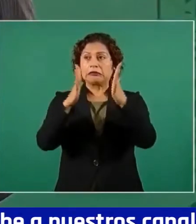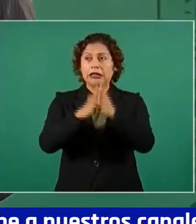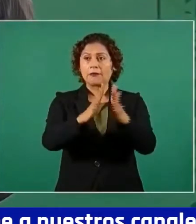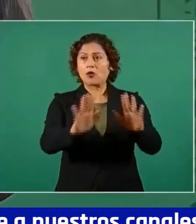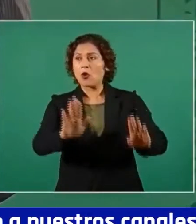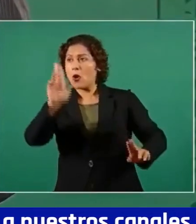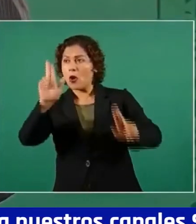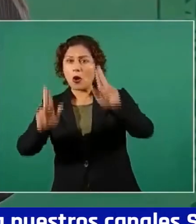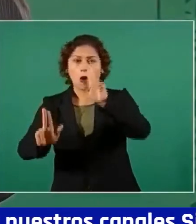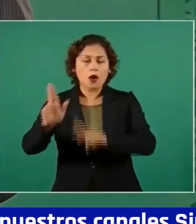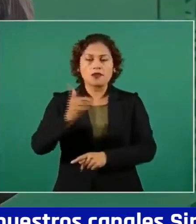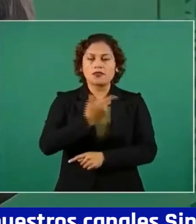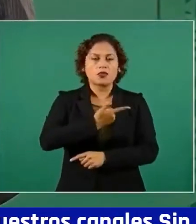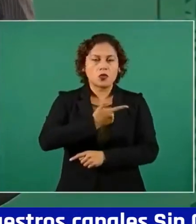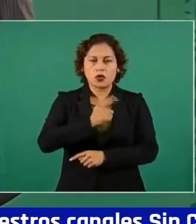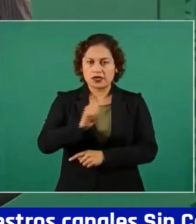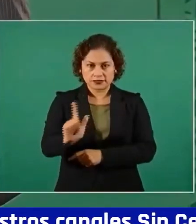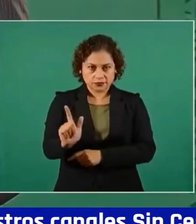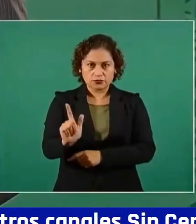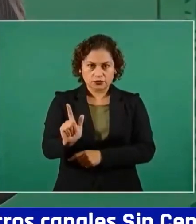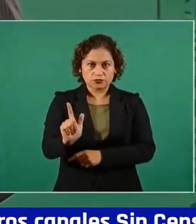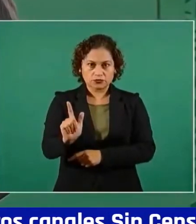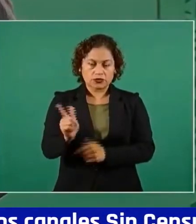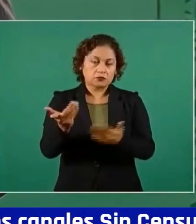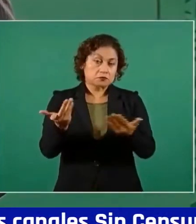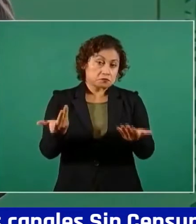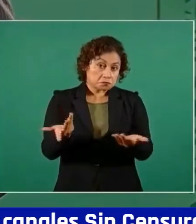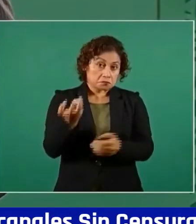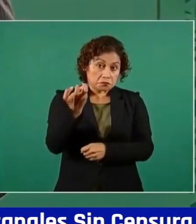todas estas prácticas, estos métodos